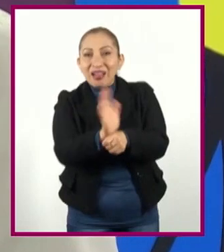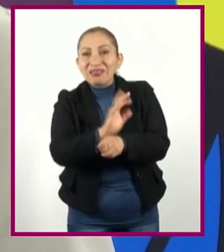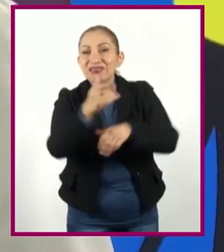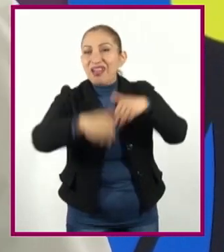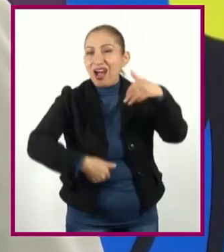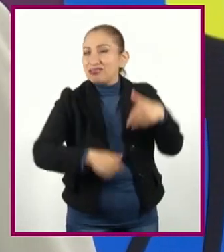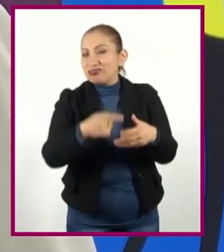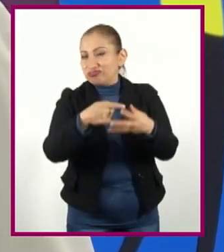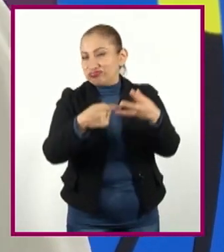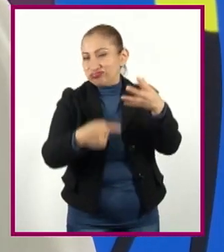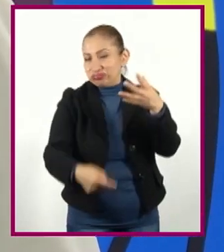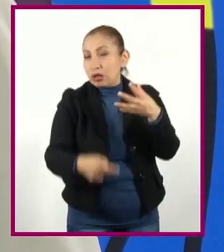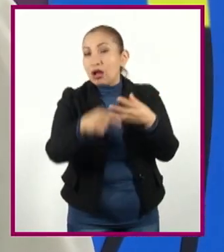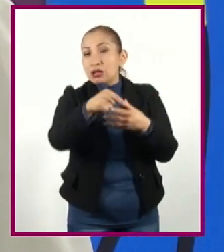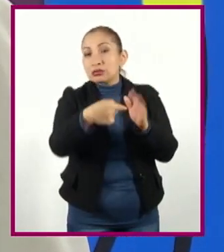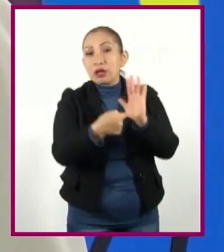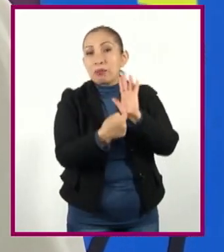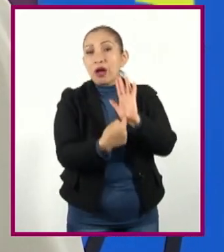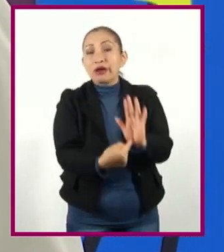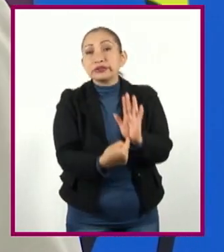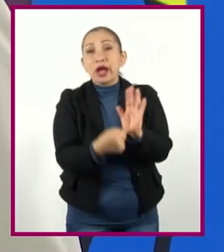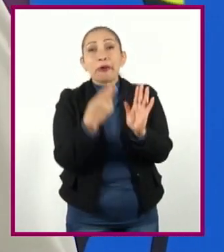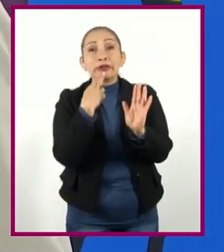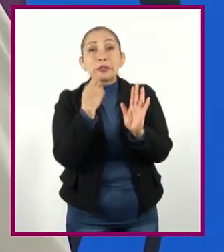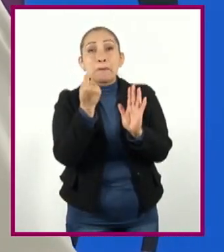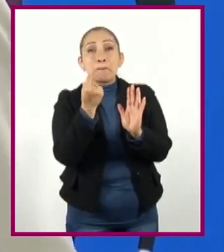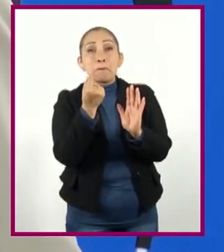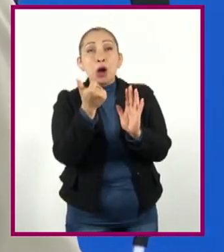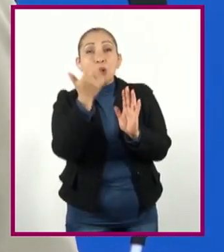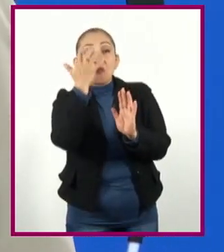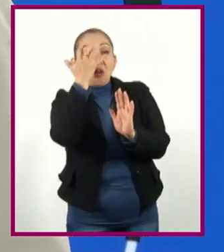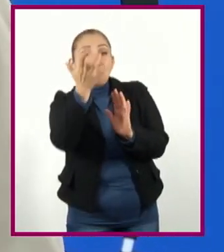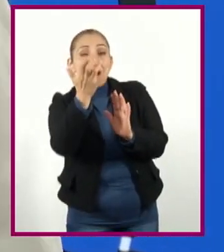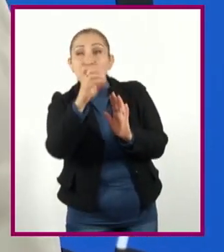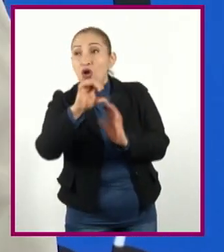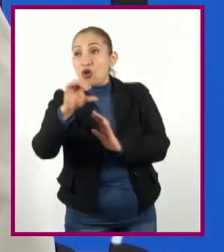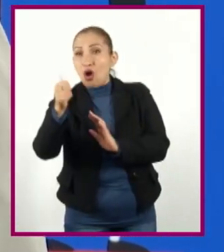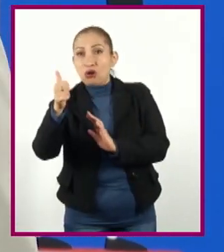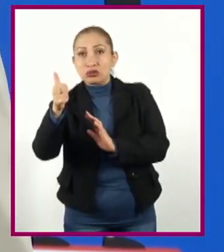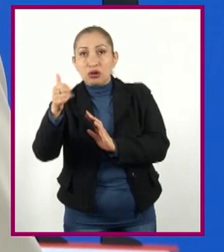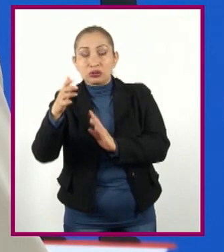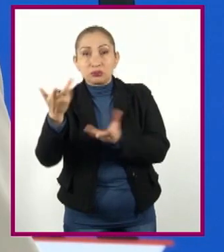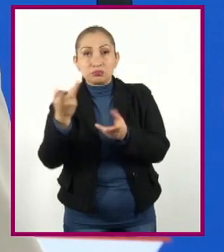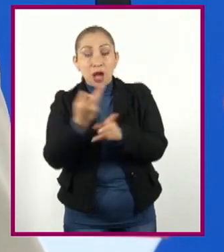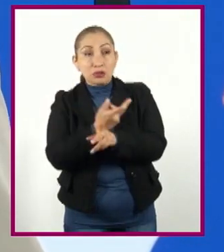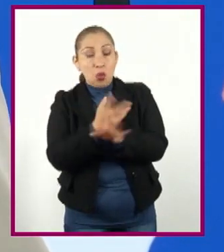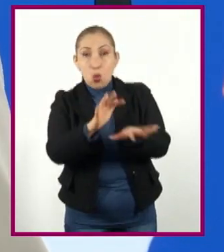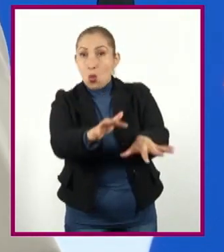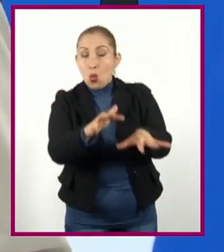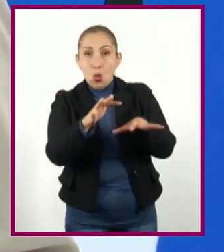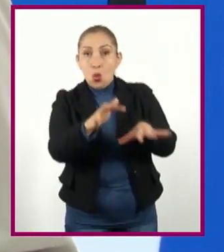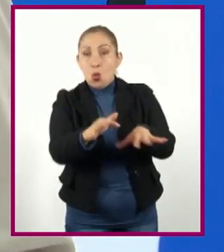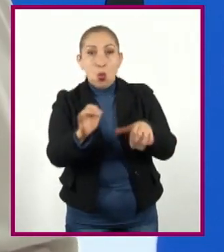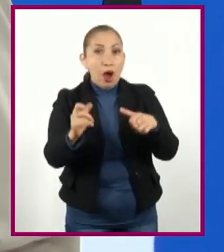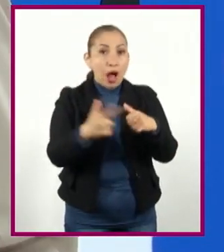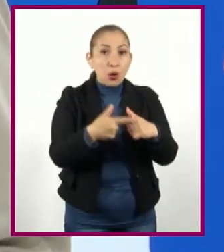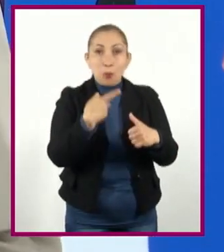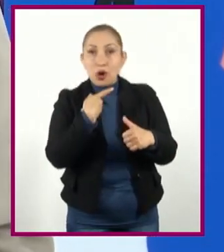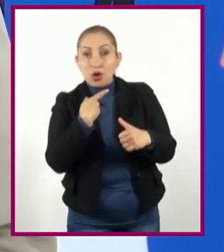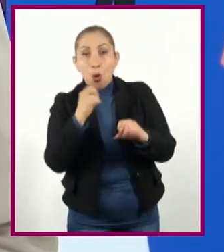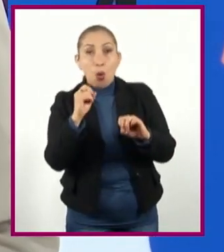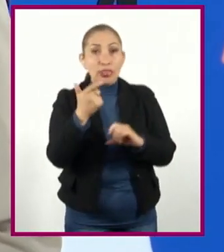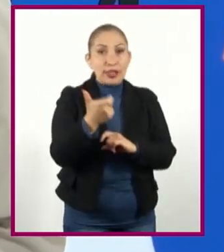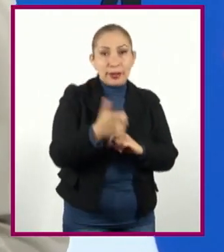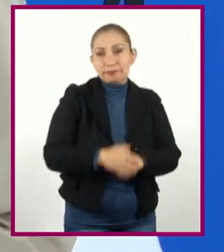en general suelen mostrar un uso menos formal en comparación con las de sucesos de alto impacto, política o